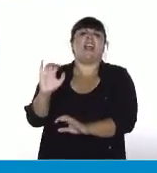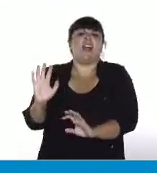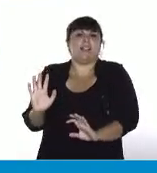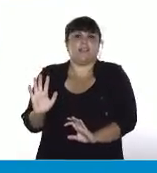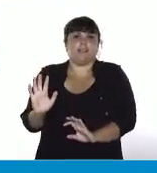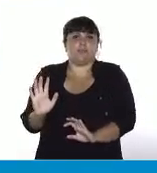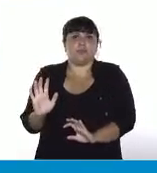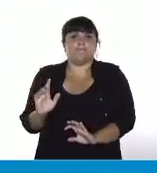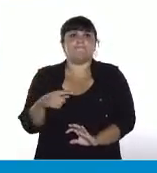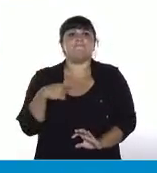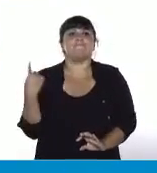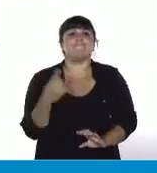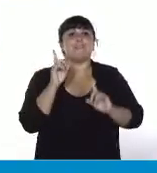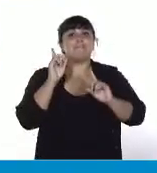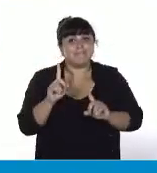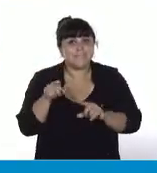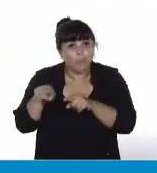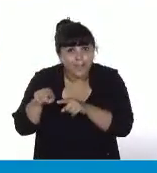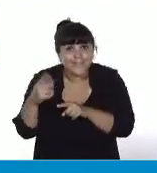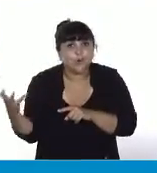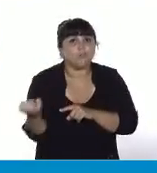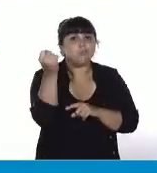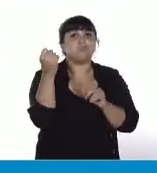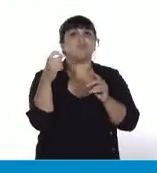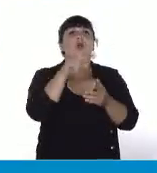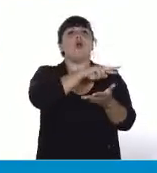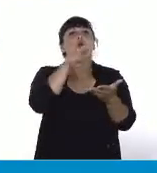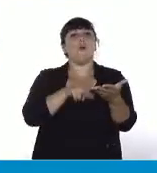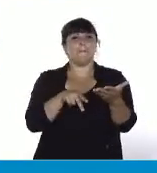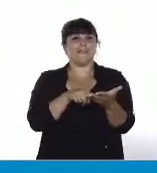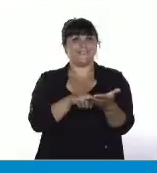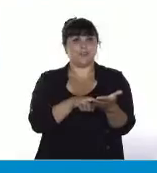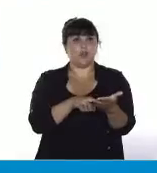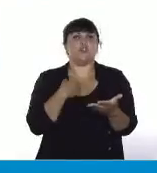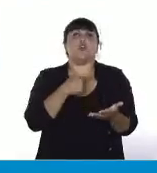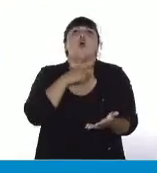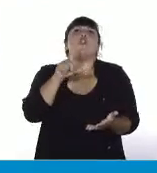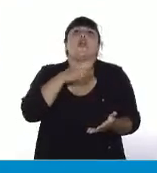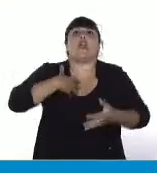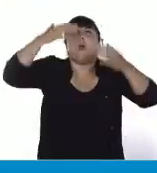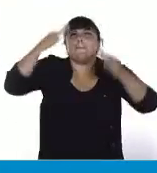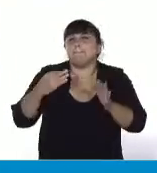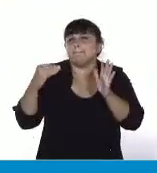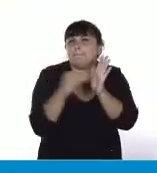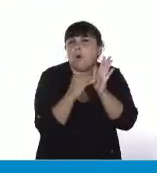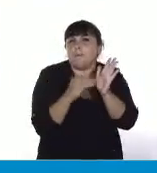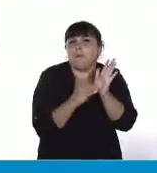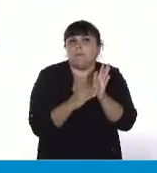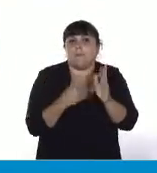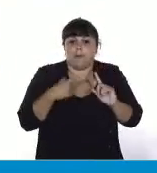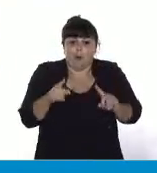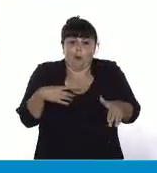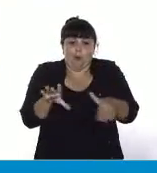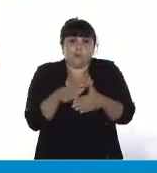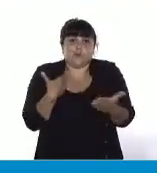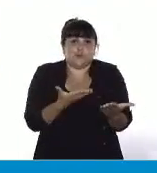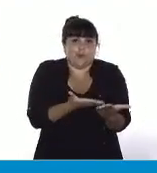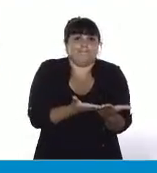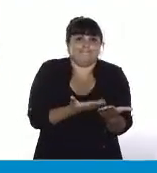de esto habla la Convención. No me quiero poner a citar en concreto, porque no lo tengo acá a mano.